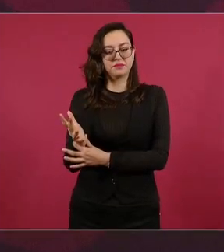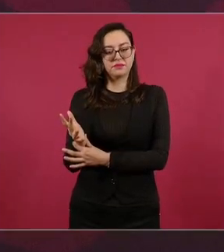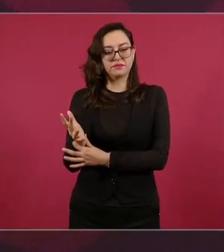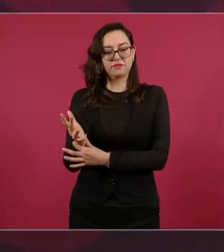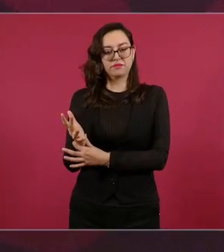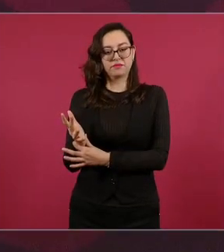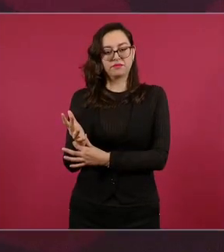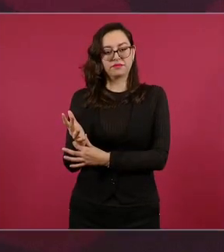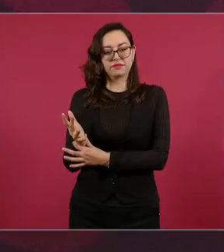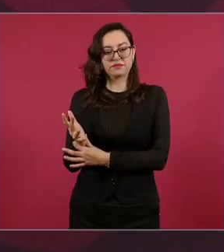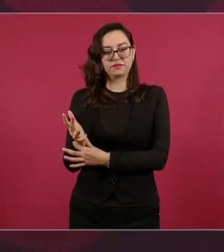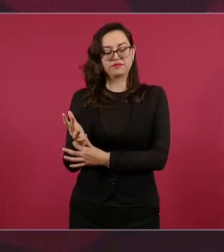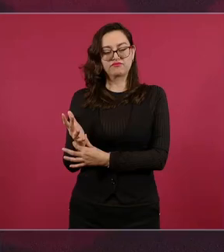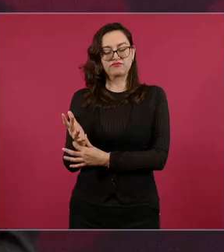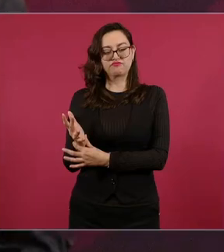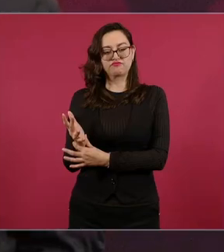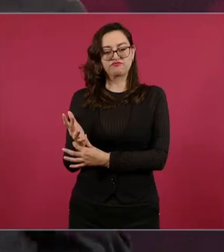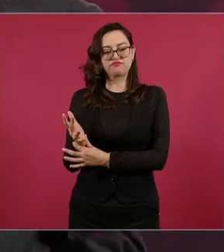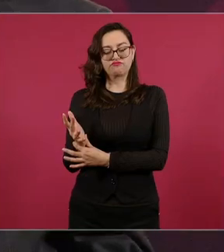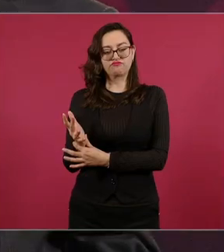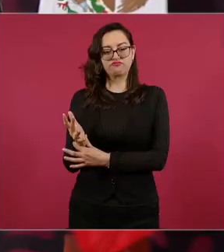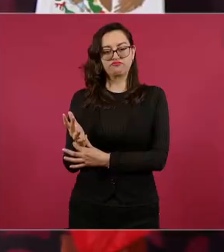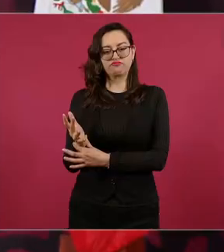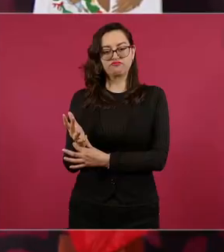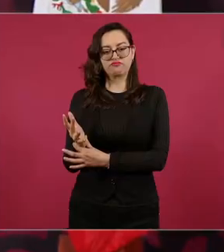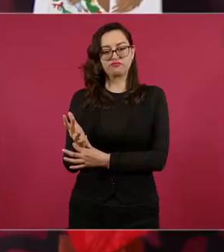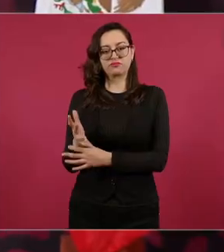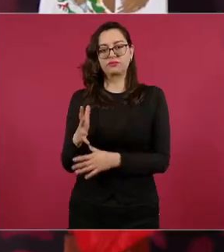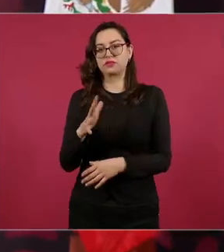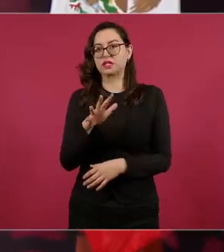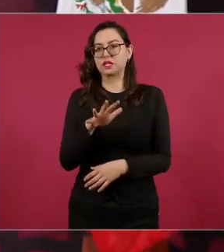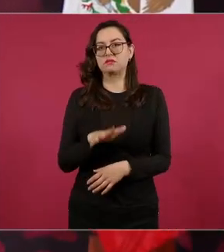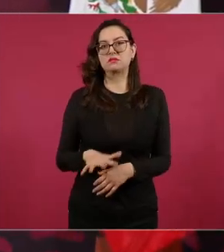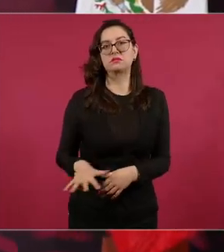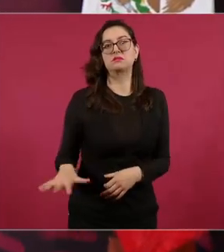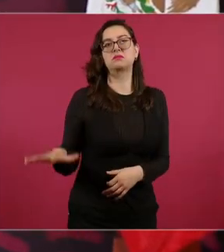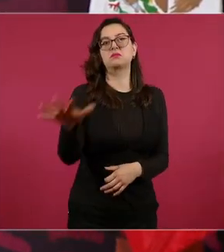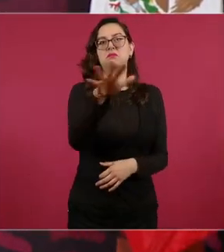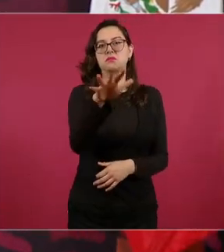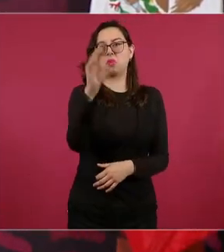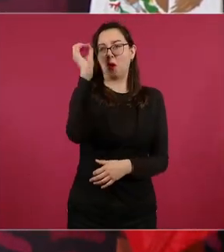porque no se lo va a permitir la fuerza de la opinión pública